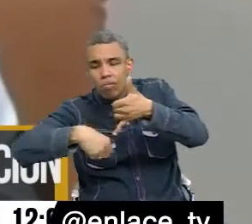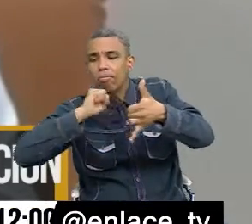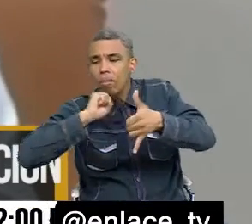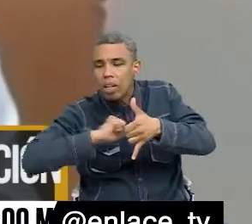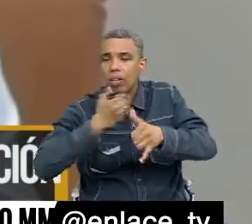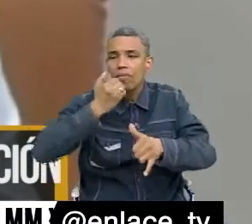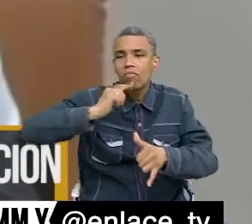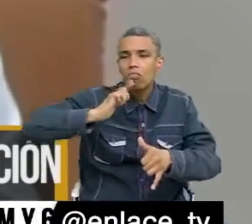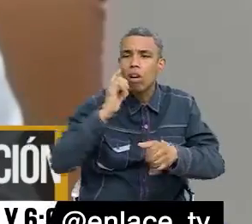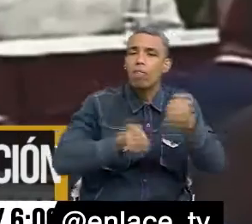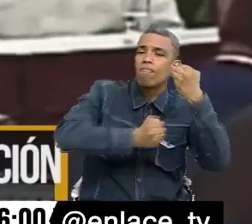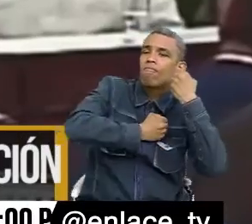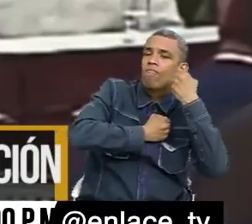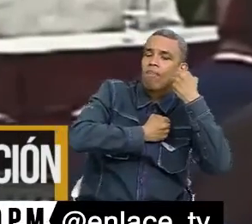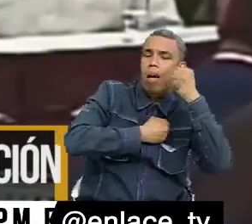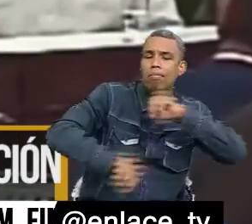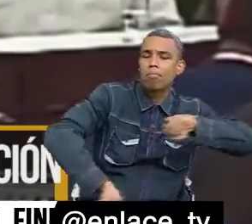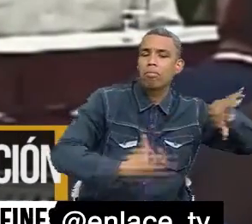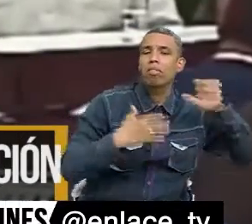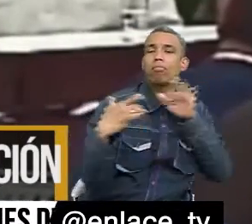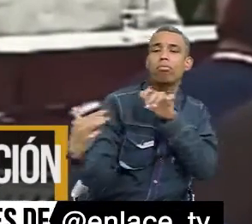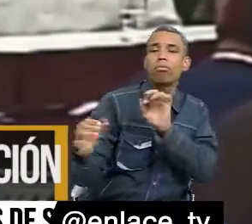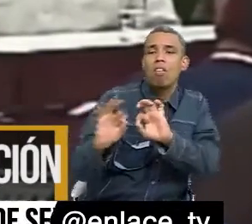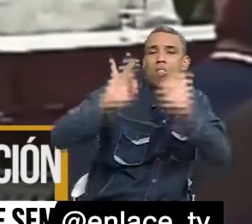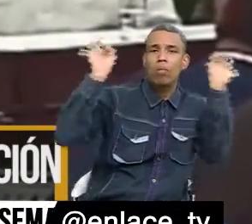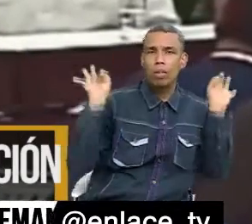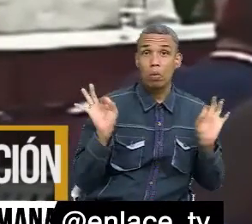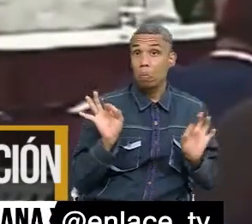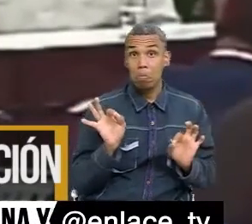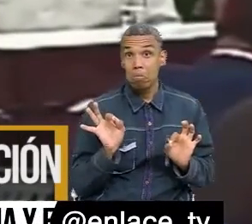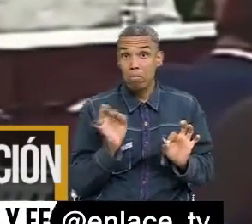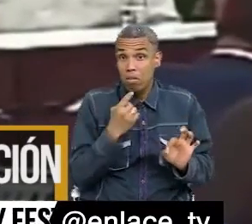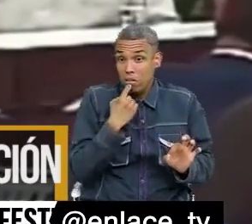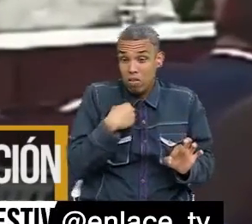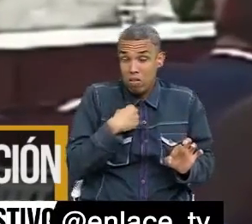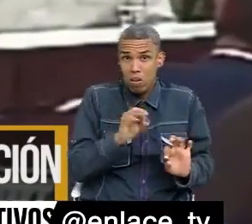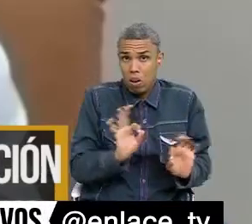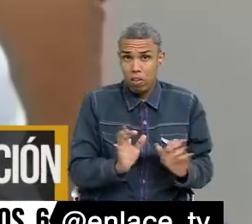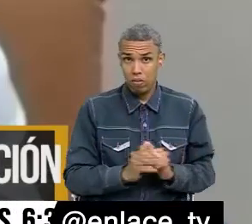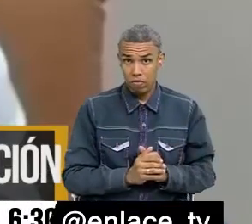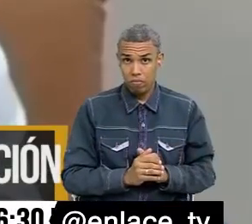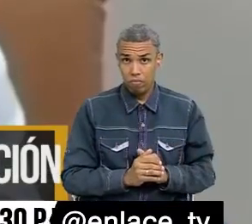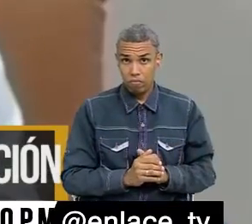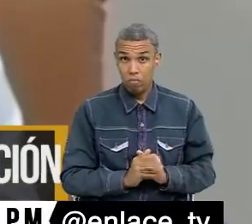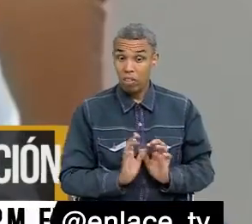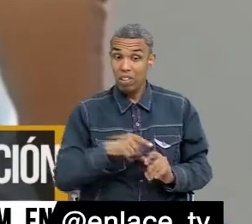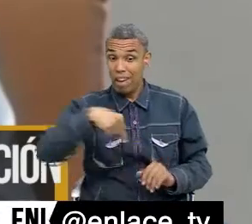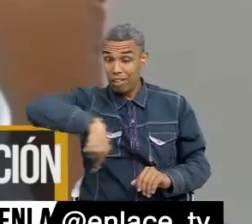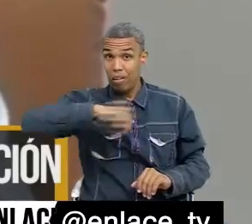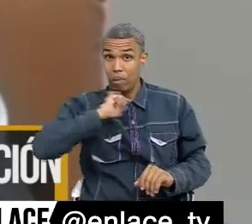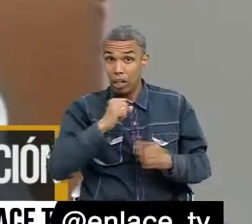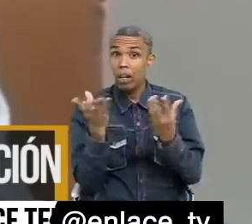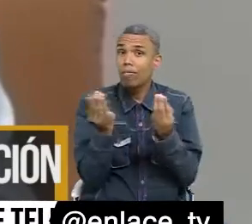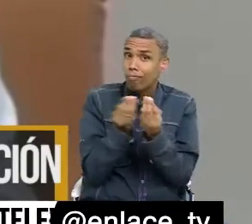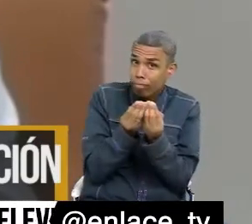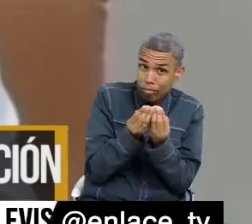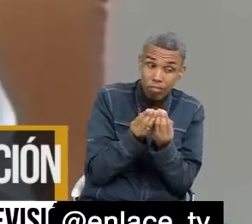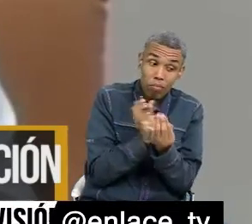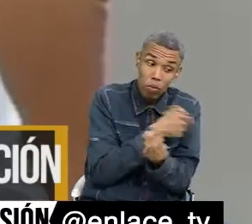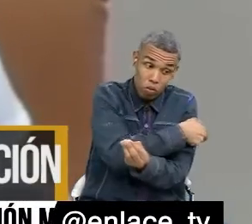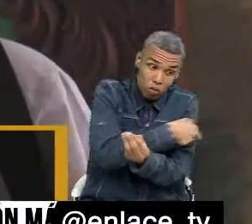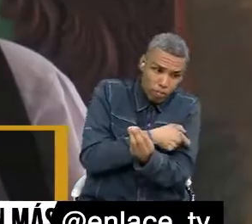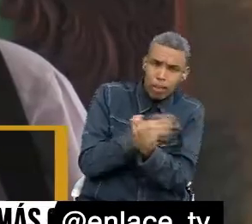que van a ir a hablar con el señor presidente para hacerle notar la extrañeza por no haber sido nosotros, nuestra